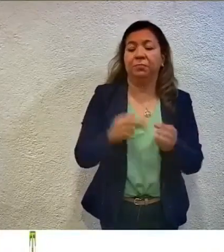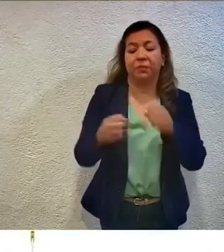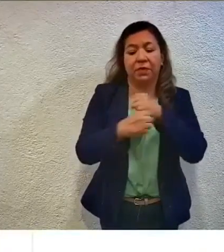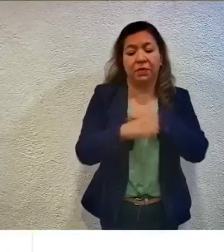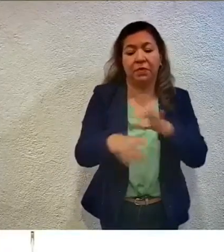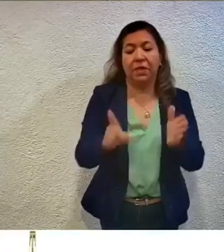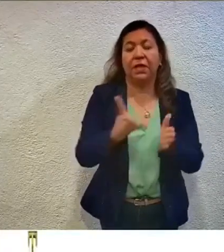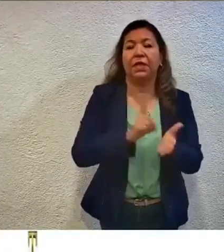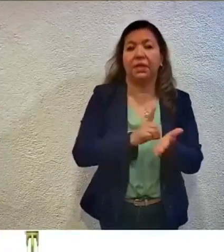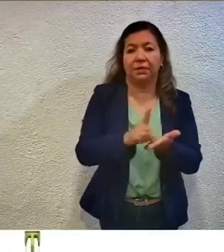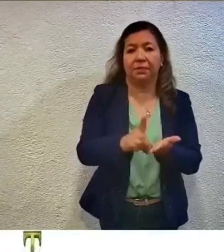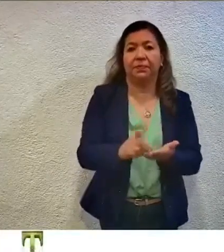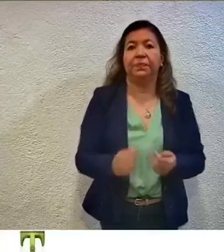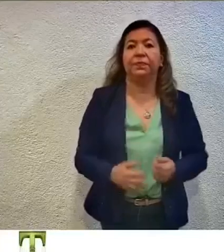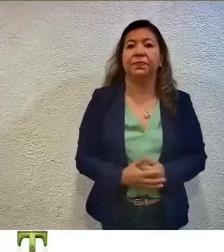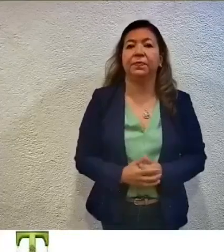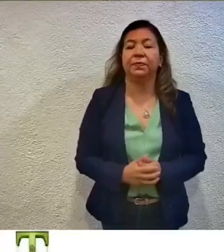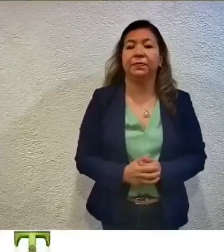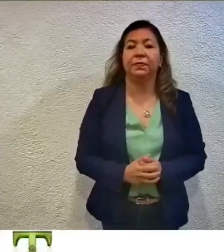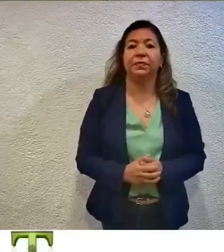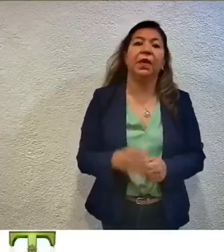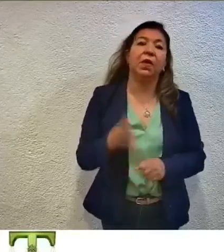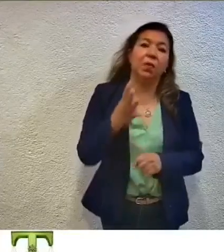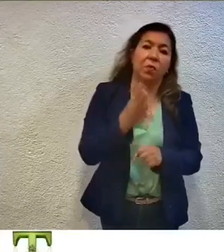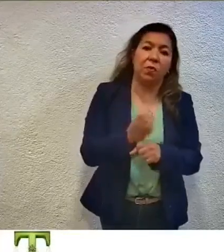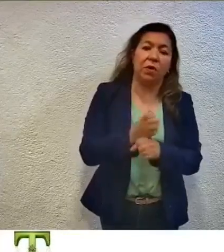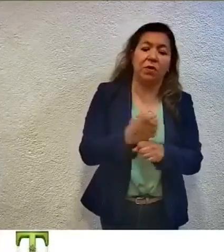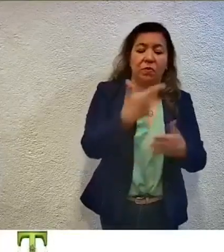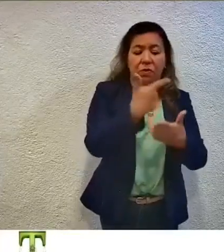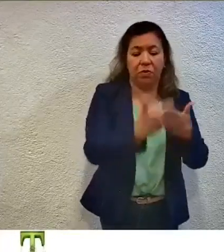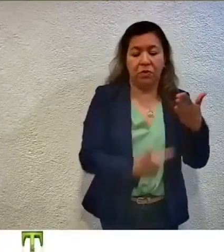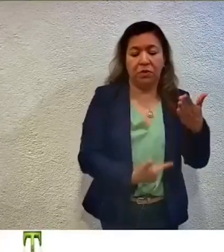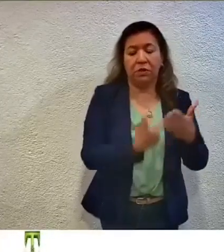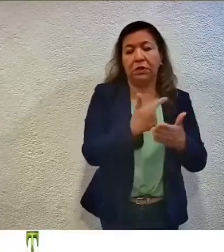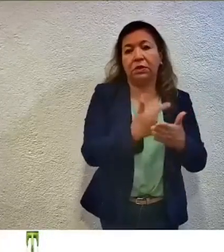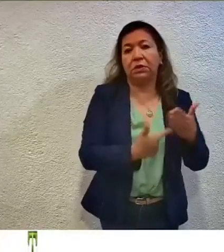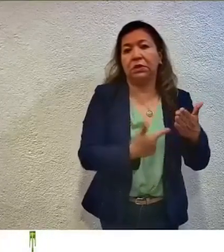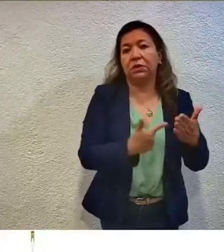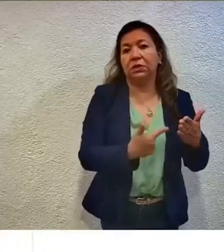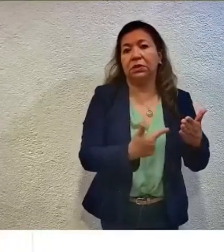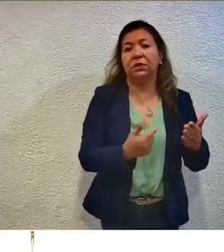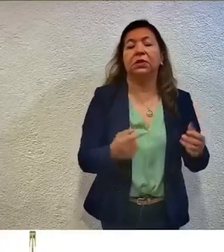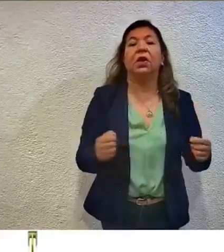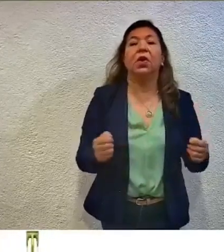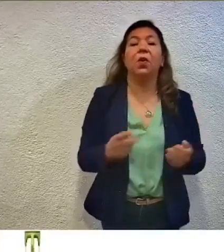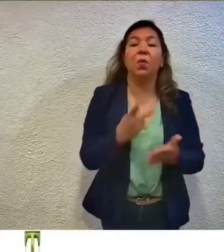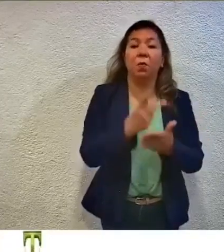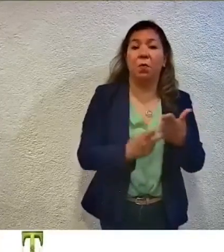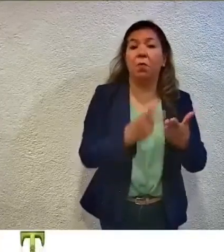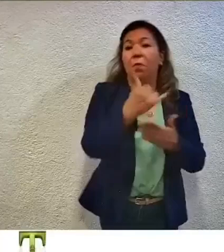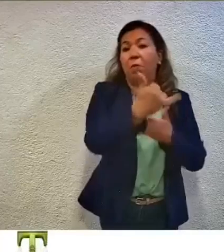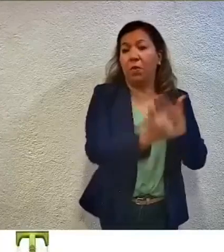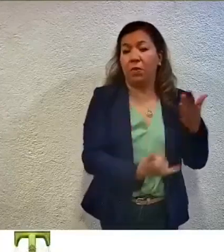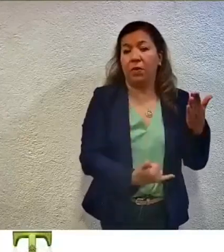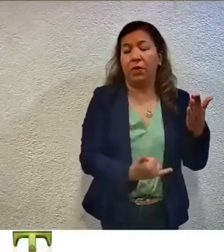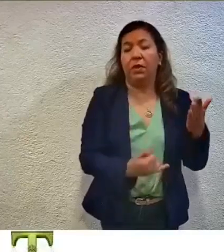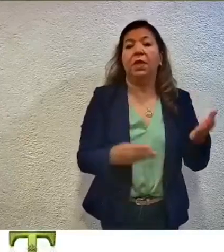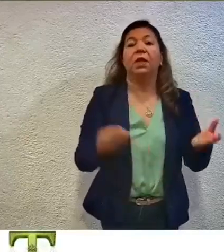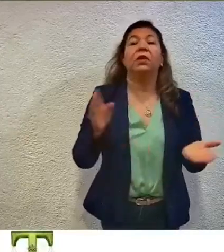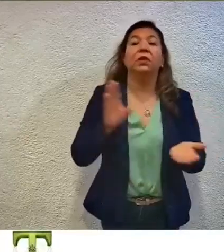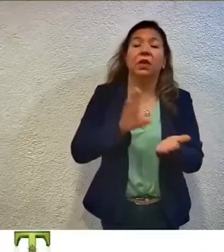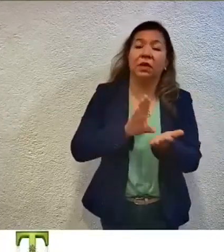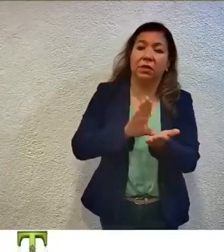derecho corresponda. El cuarto asunto listado para analizar y resolver se trata de un proyecto de resolución relativo al expediente del